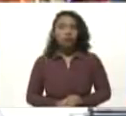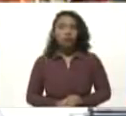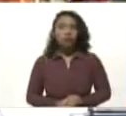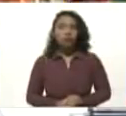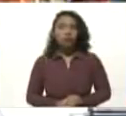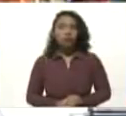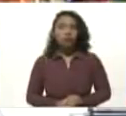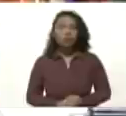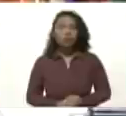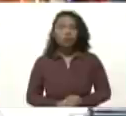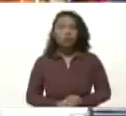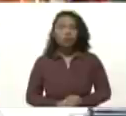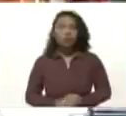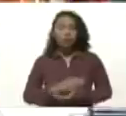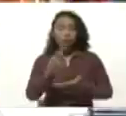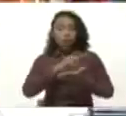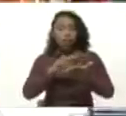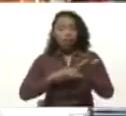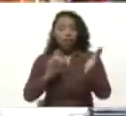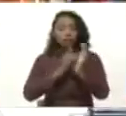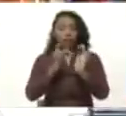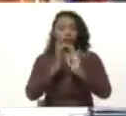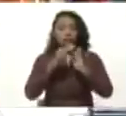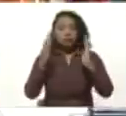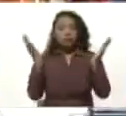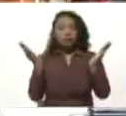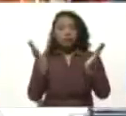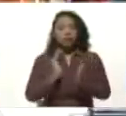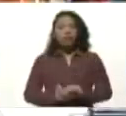Una lectura de la Biblia.